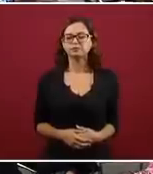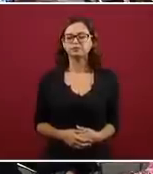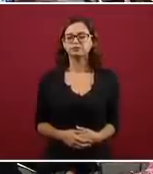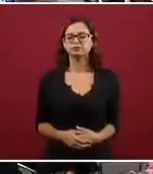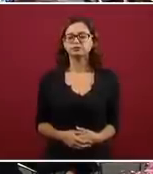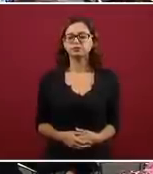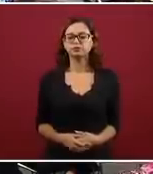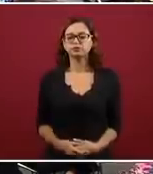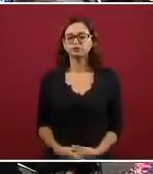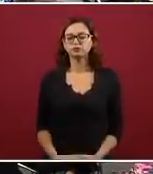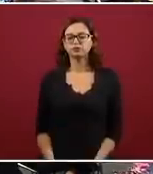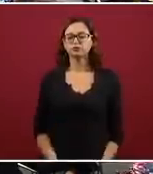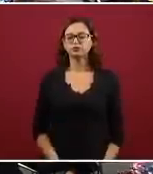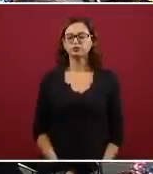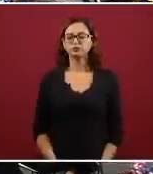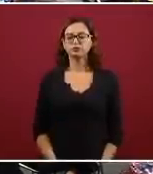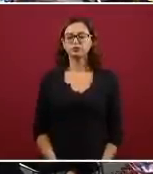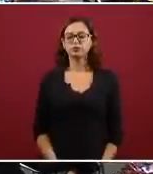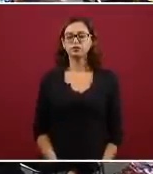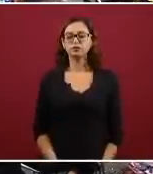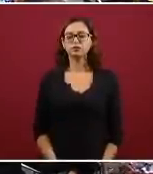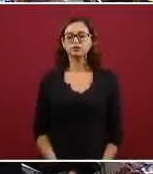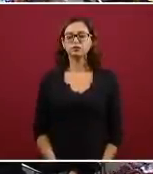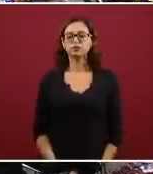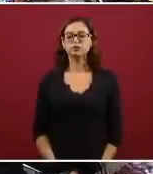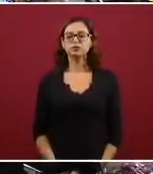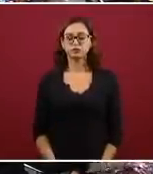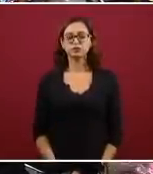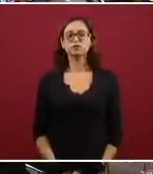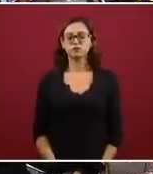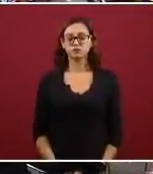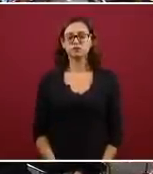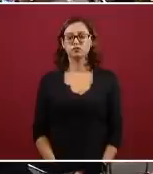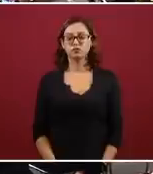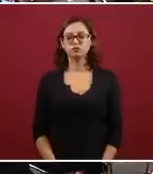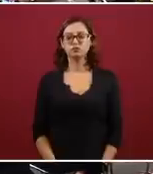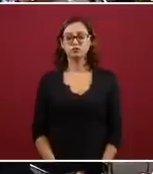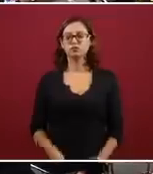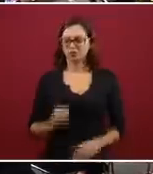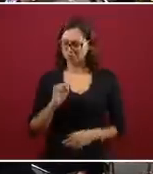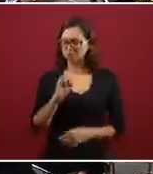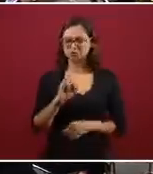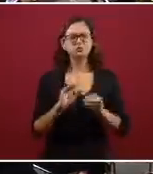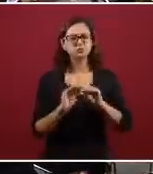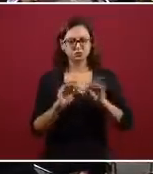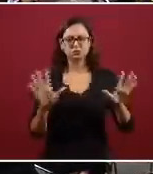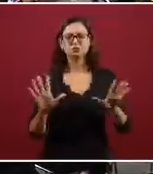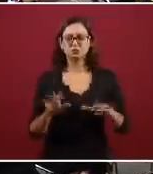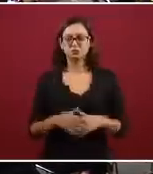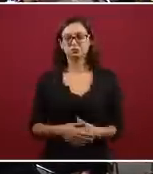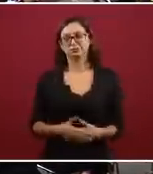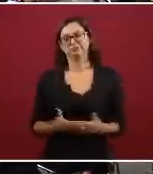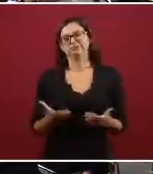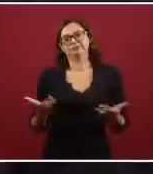¿Lamenta que no haya llegado el ingeniero Cárdenas a la presidencia? Sí. Claro que sí. No,